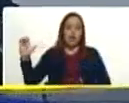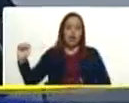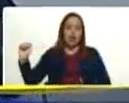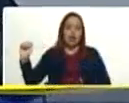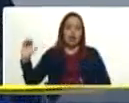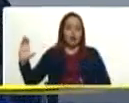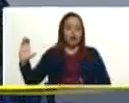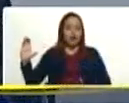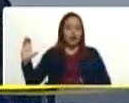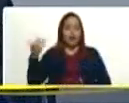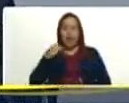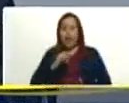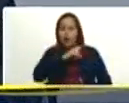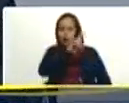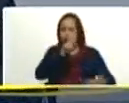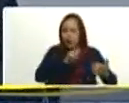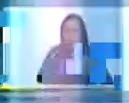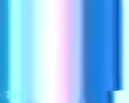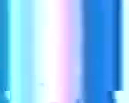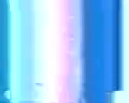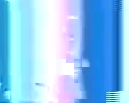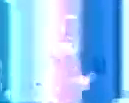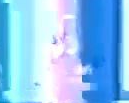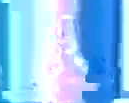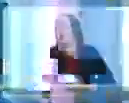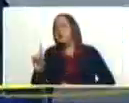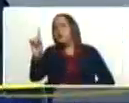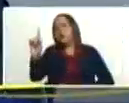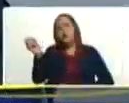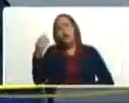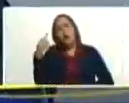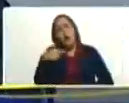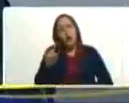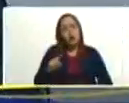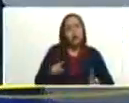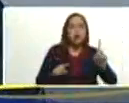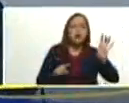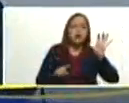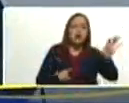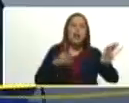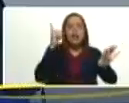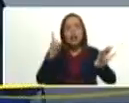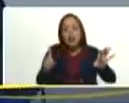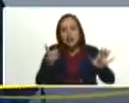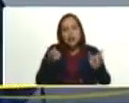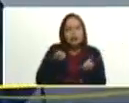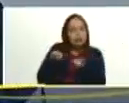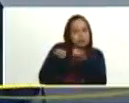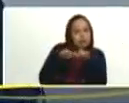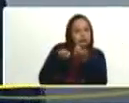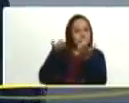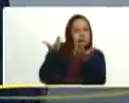total unanimidad, excepto por uno u otro país, que todavía tiene que ser persuadido en la materia.